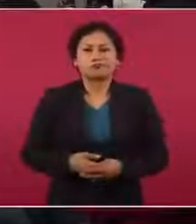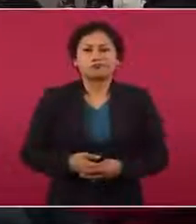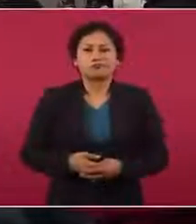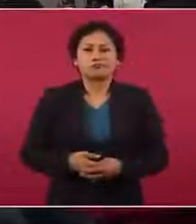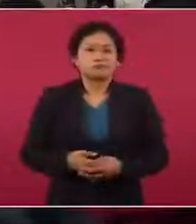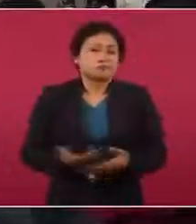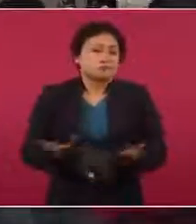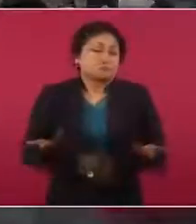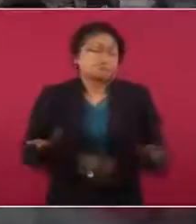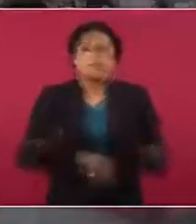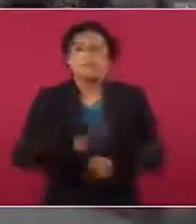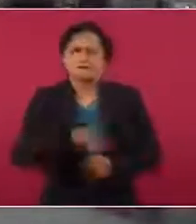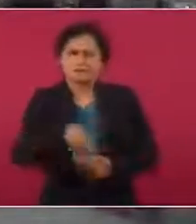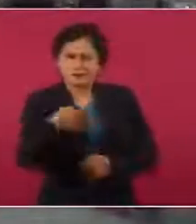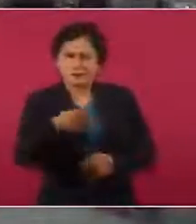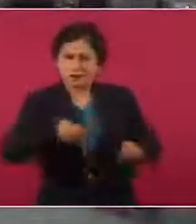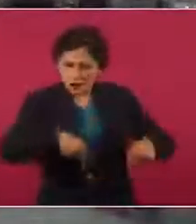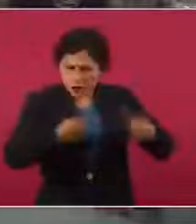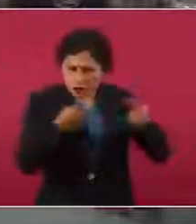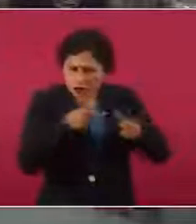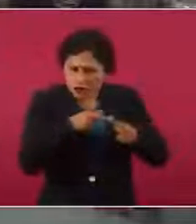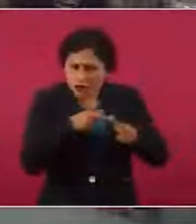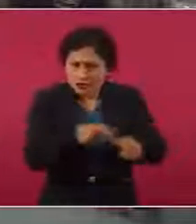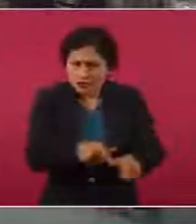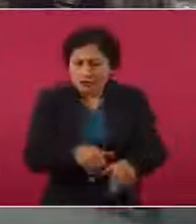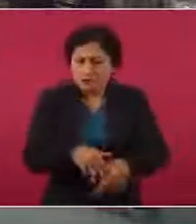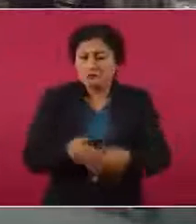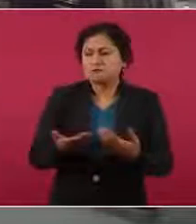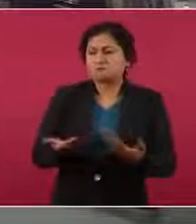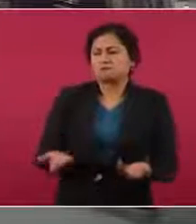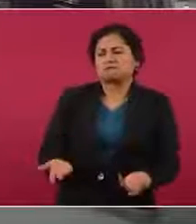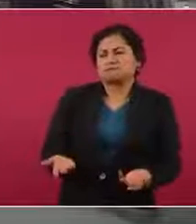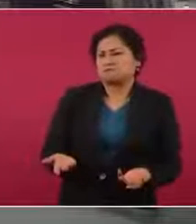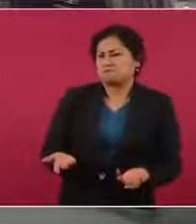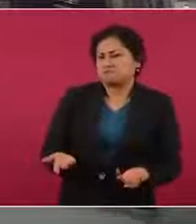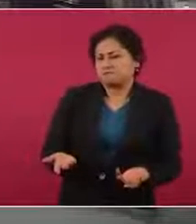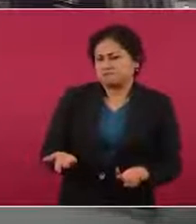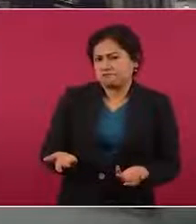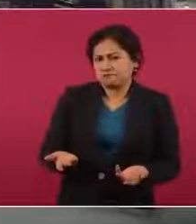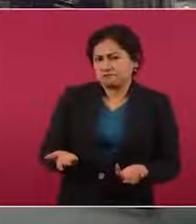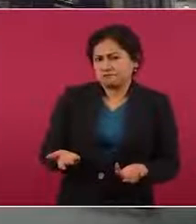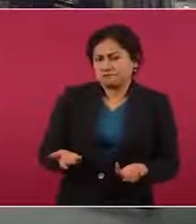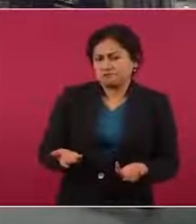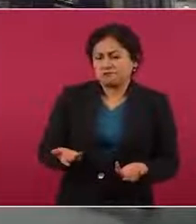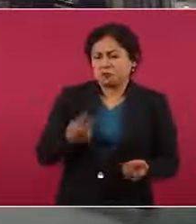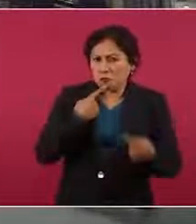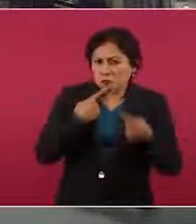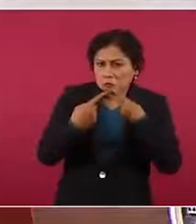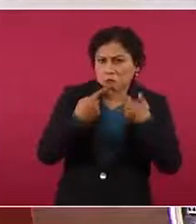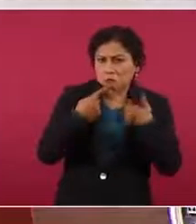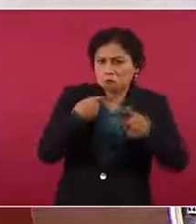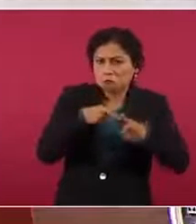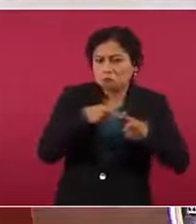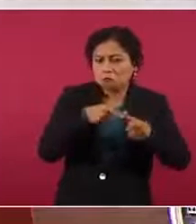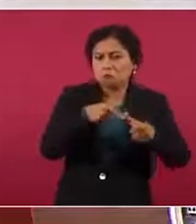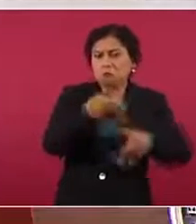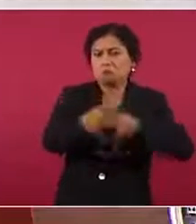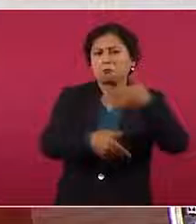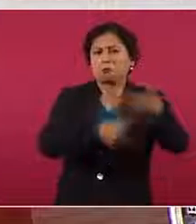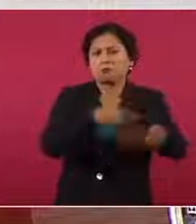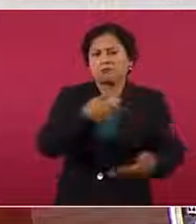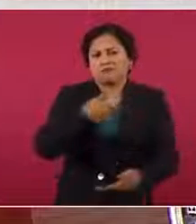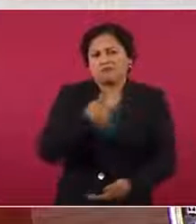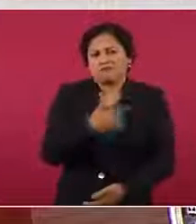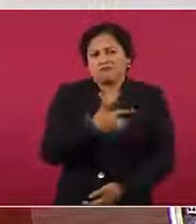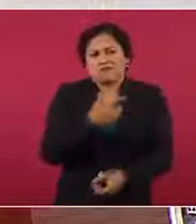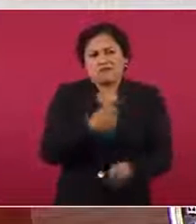Y eso es todo. Pues sí, pero estoy seguro de que van